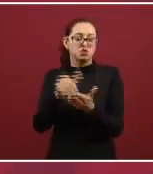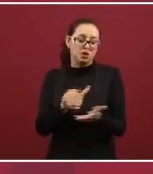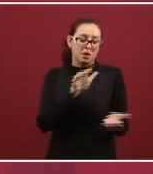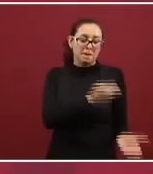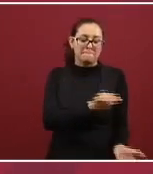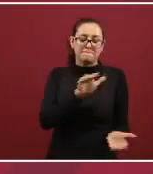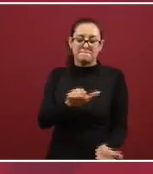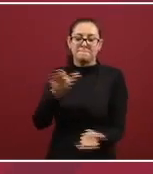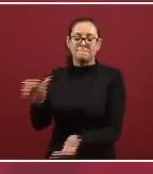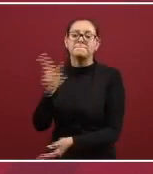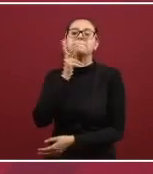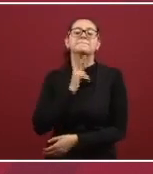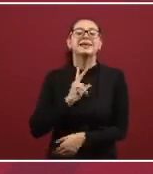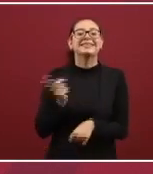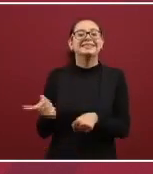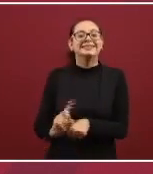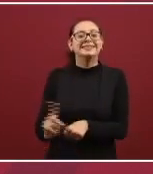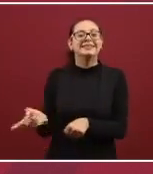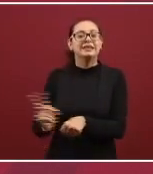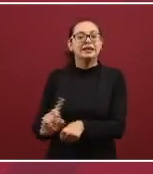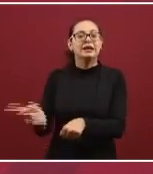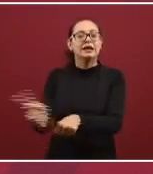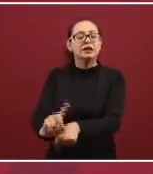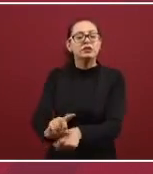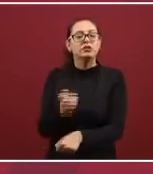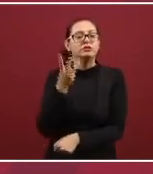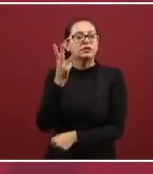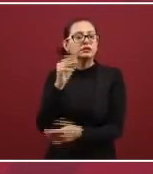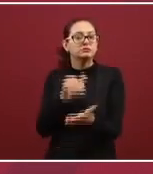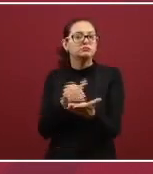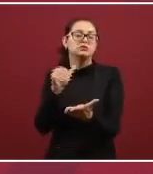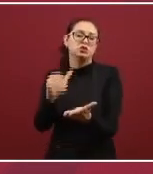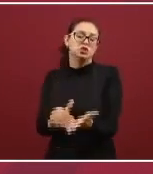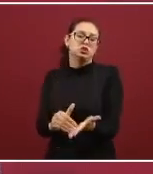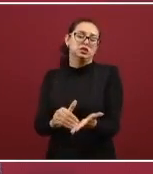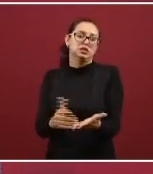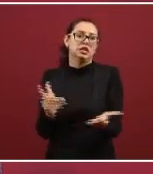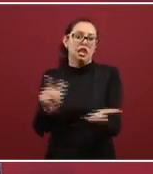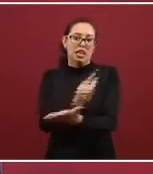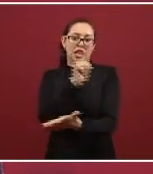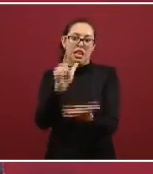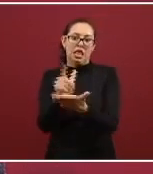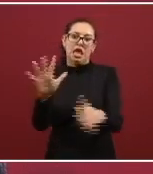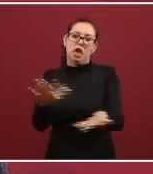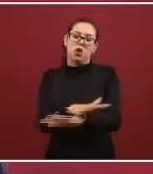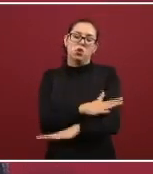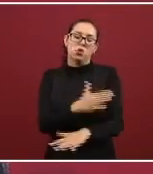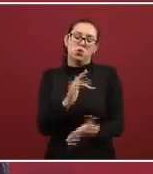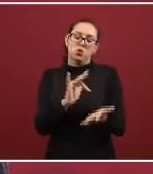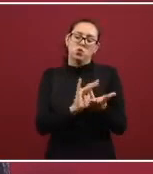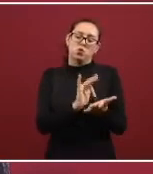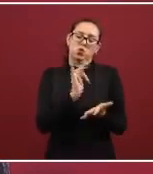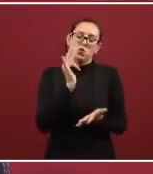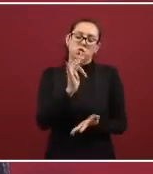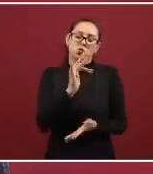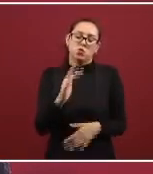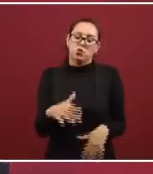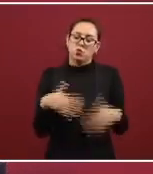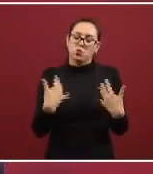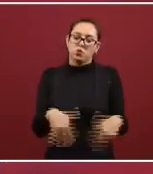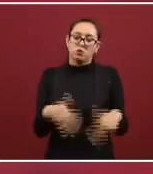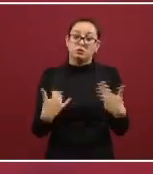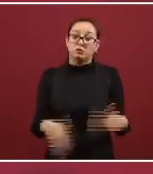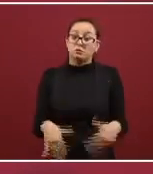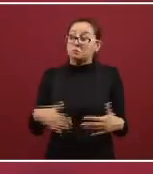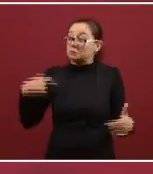diarios gracias a la reforma energética. Y